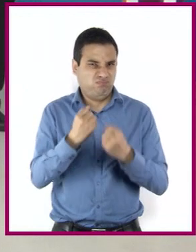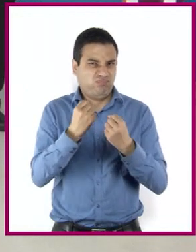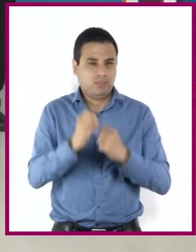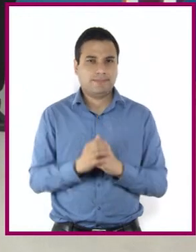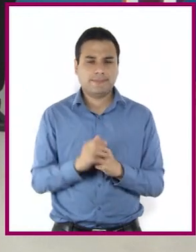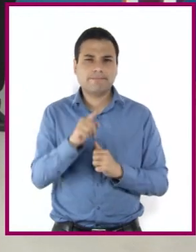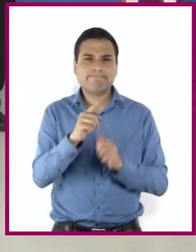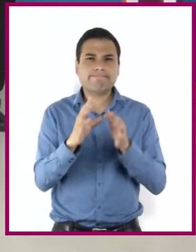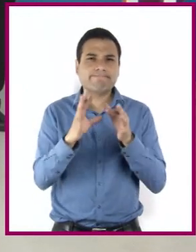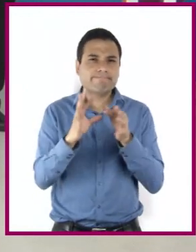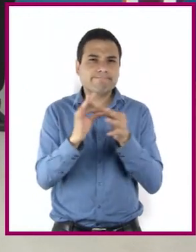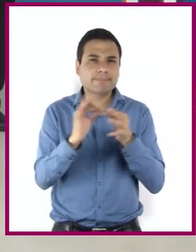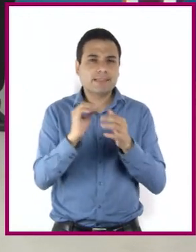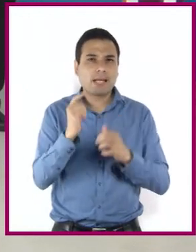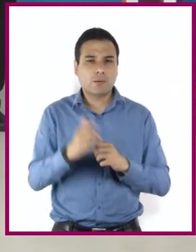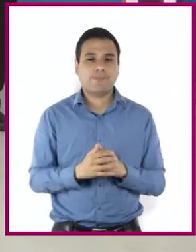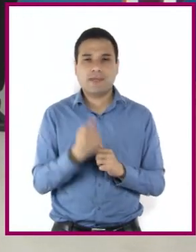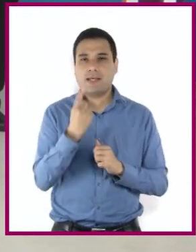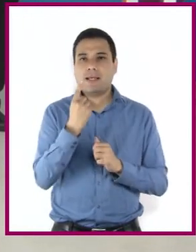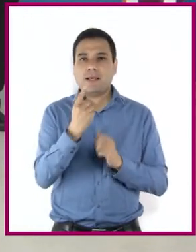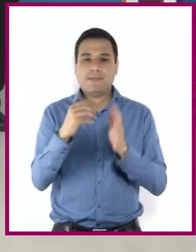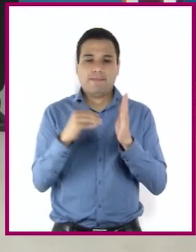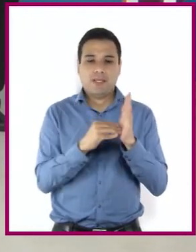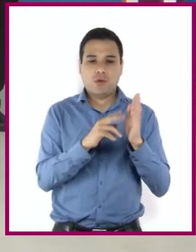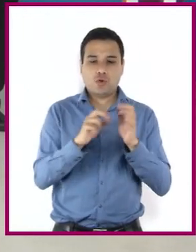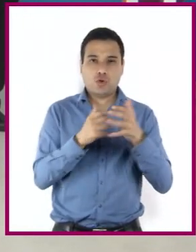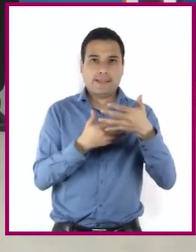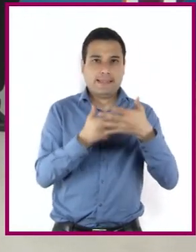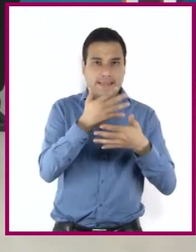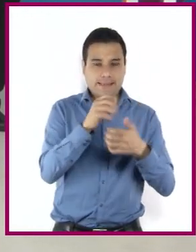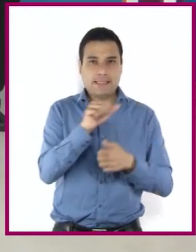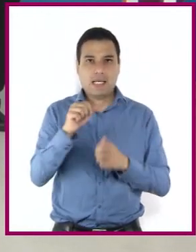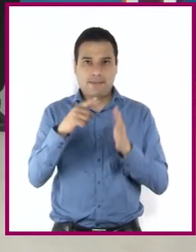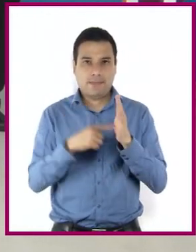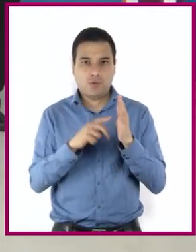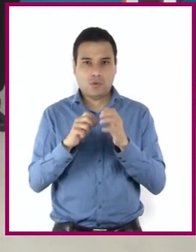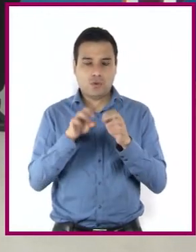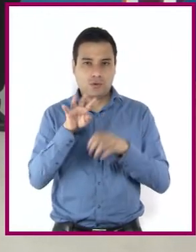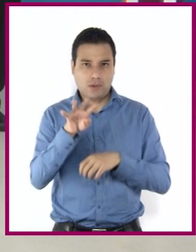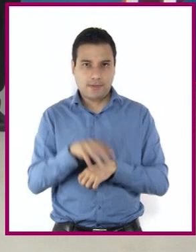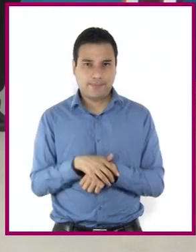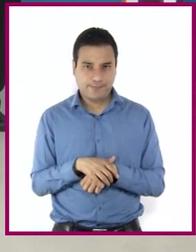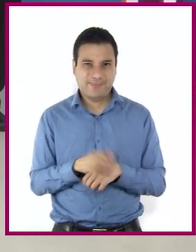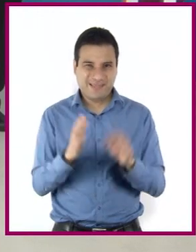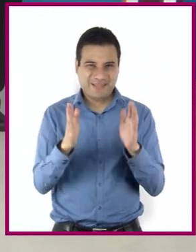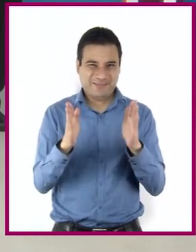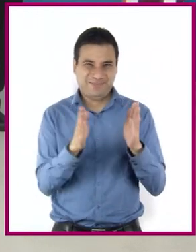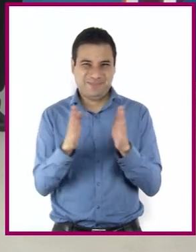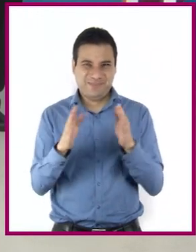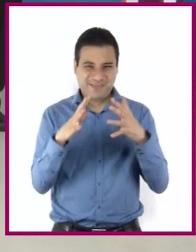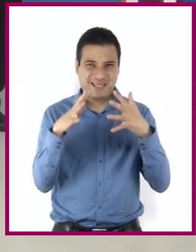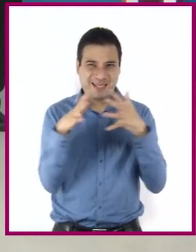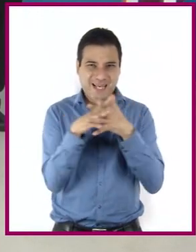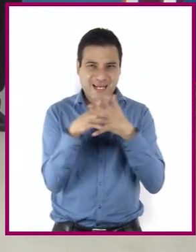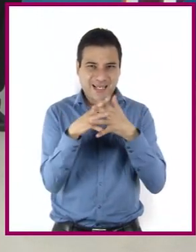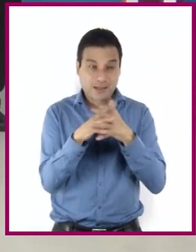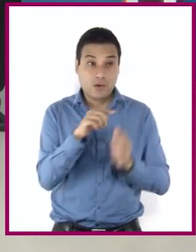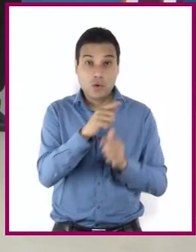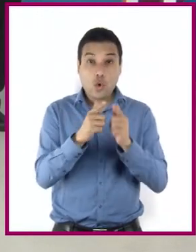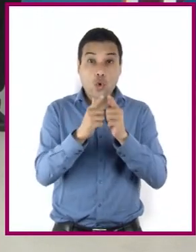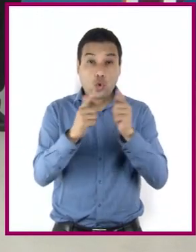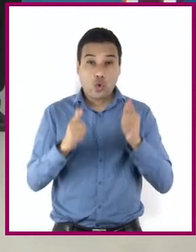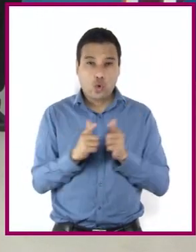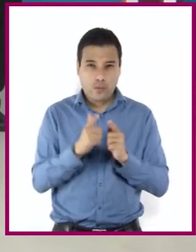tema? Entre 1815 y 1819, la fuerza de la lucha insurgente disminuyó y